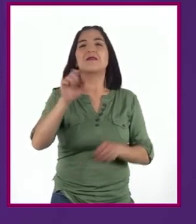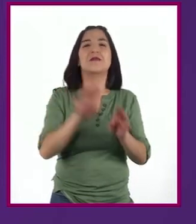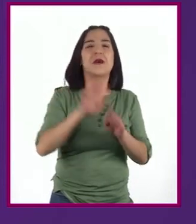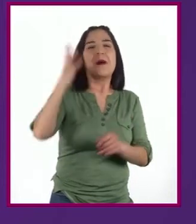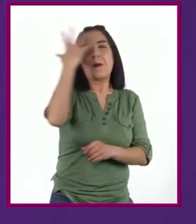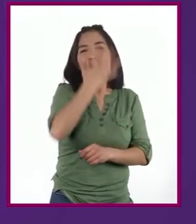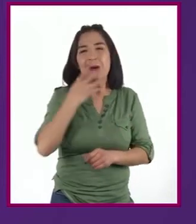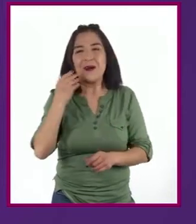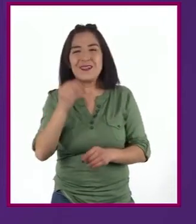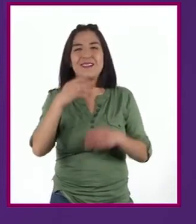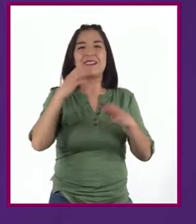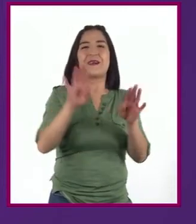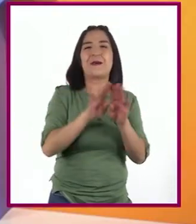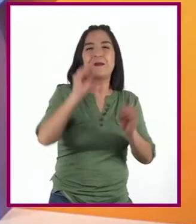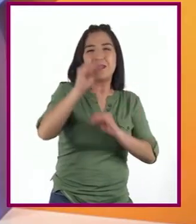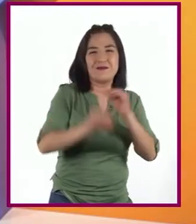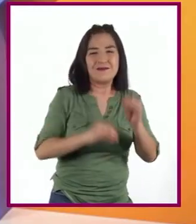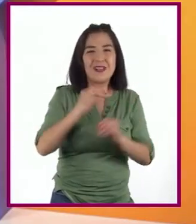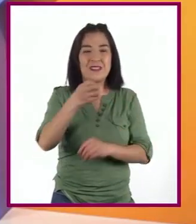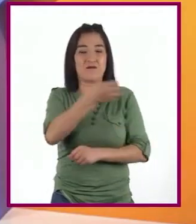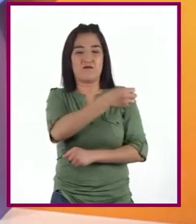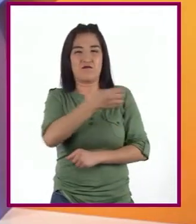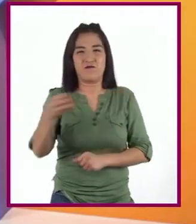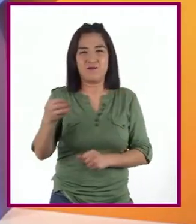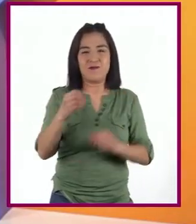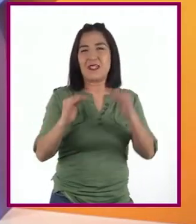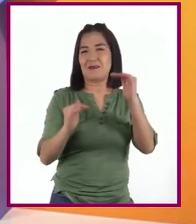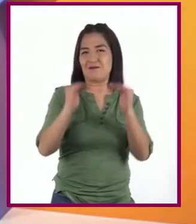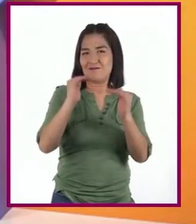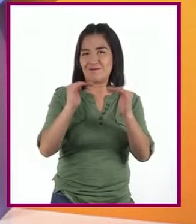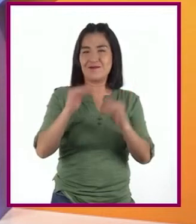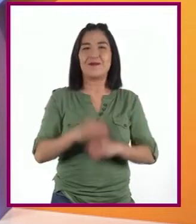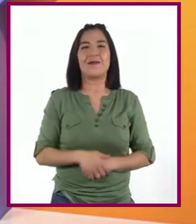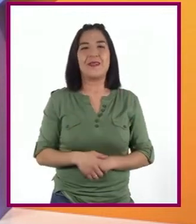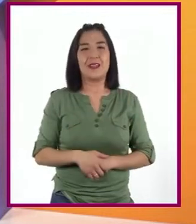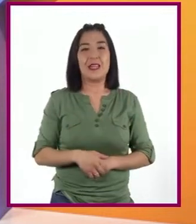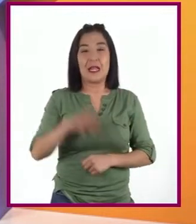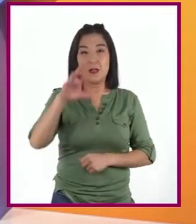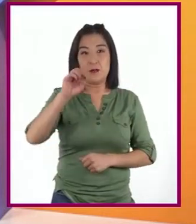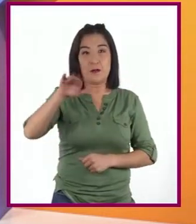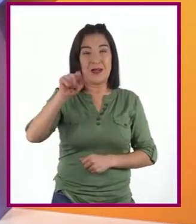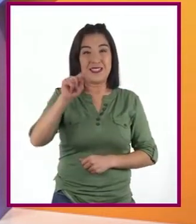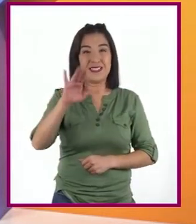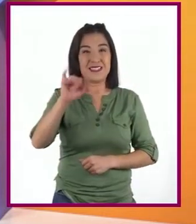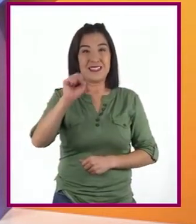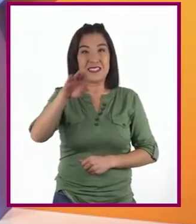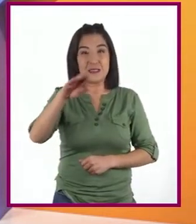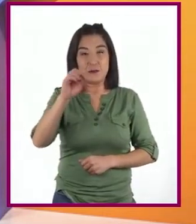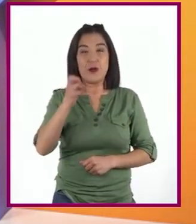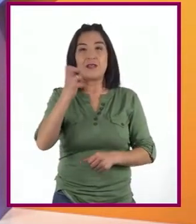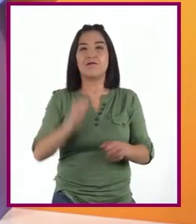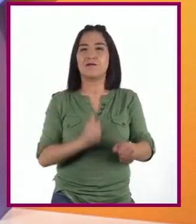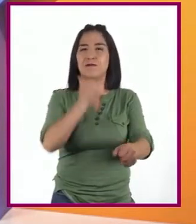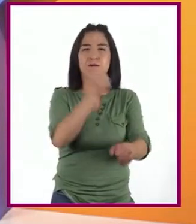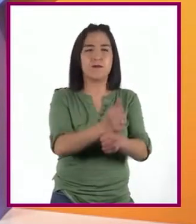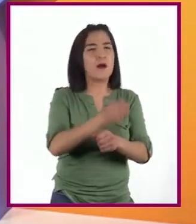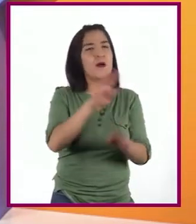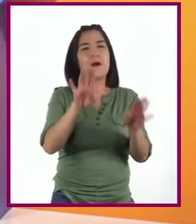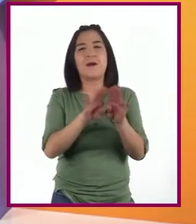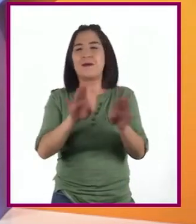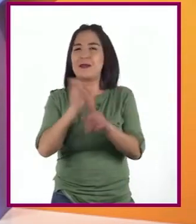clásica, austera, ordenada y equilibrada. El romanticismo antepuso la idea de